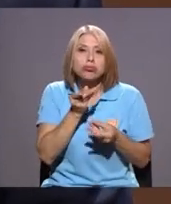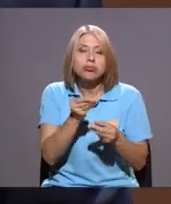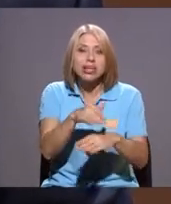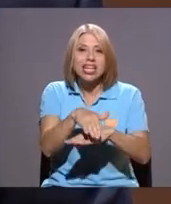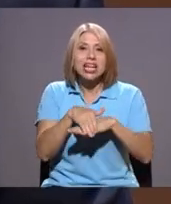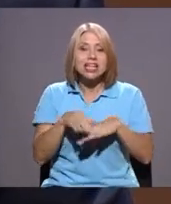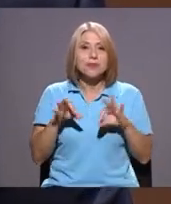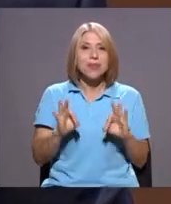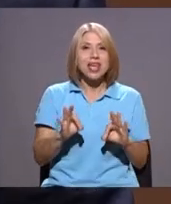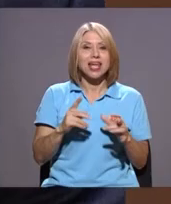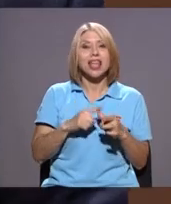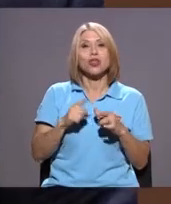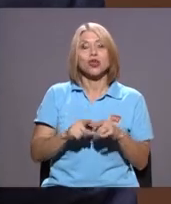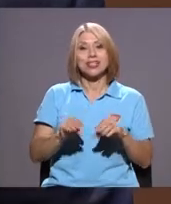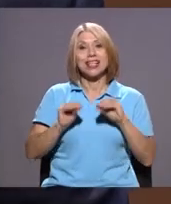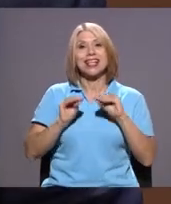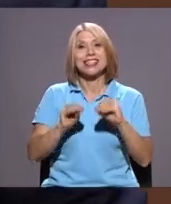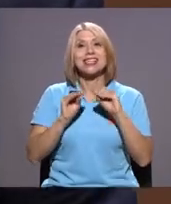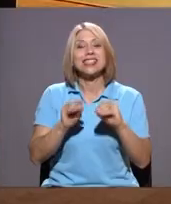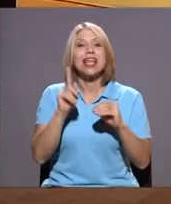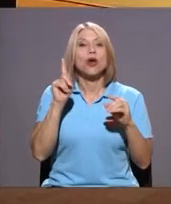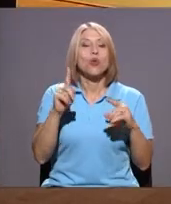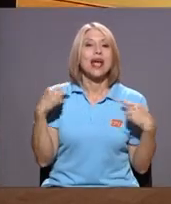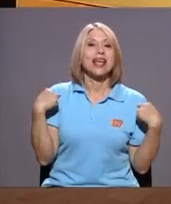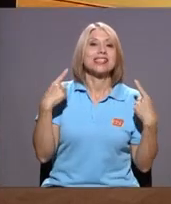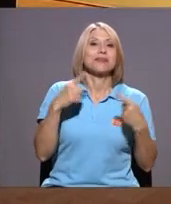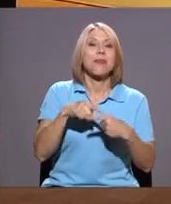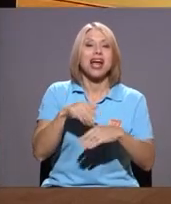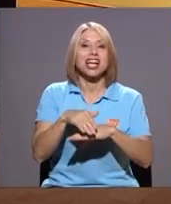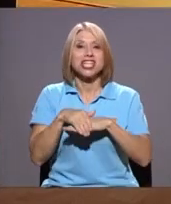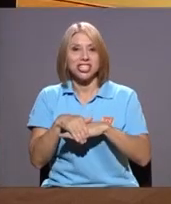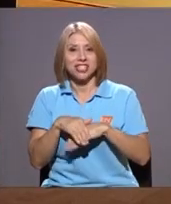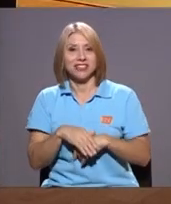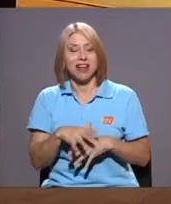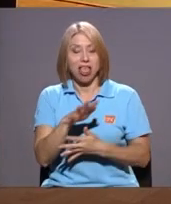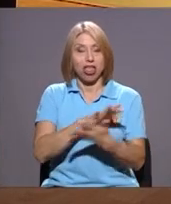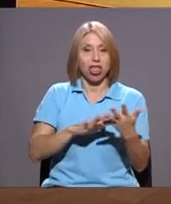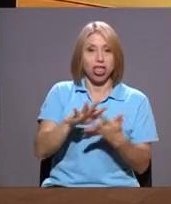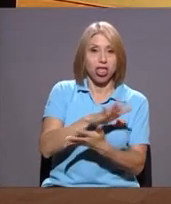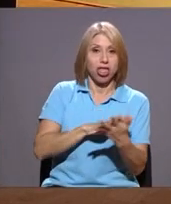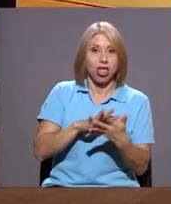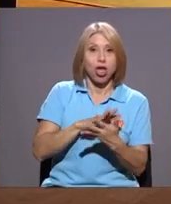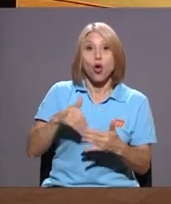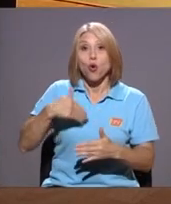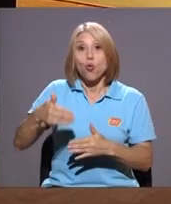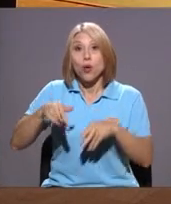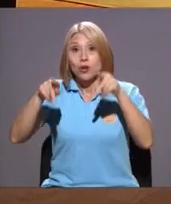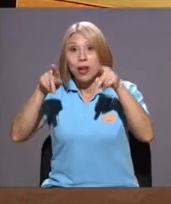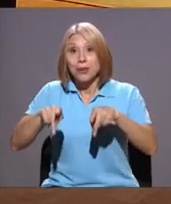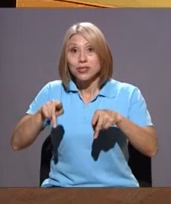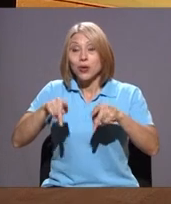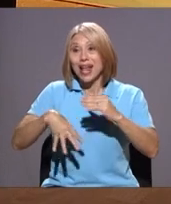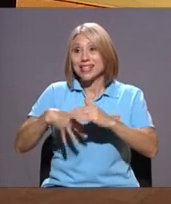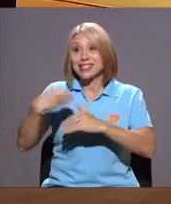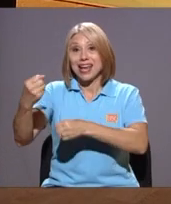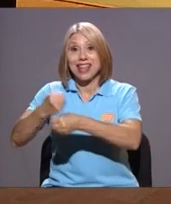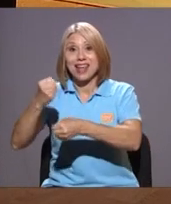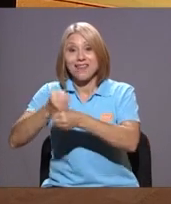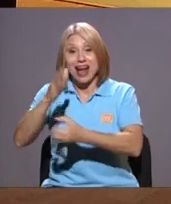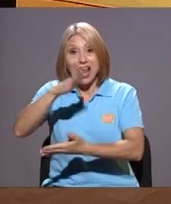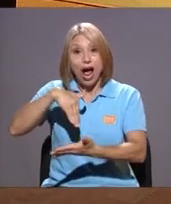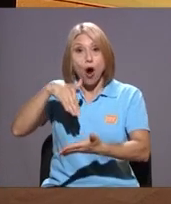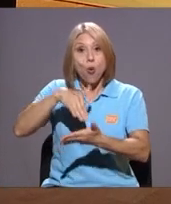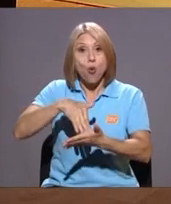entonces les enseñan un spanglish una mezcla de español inglés que cuando los muchachos sale a un call center y le ponen la diadema